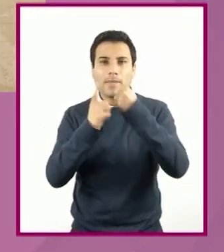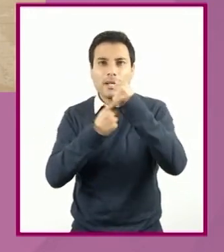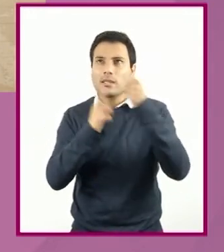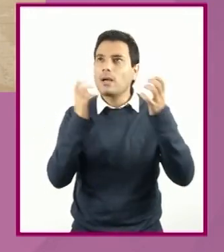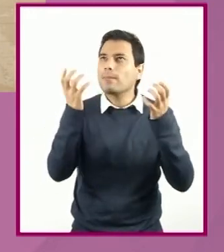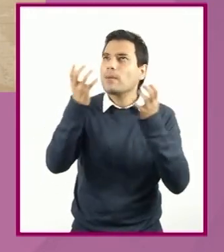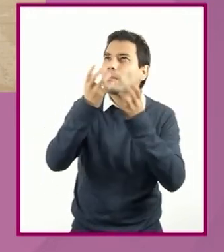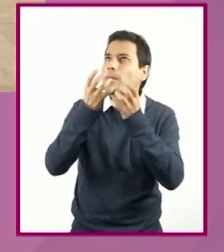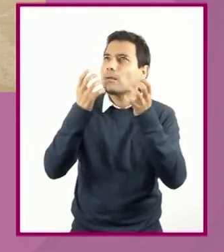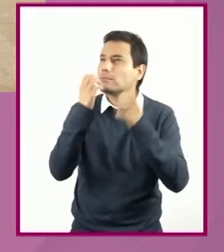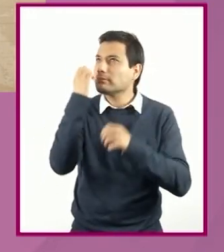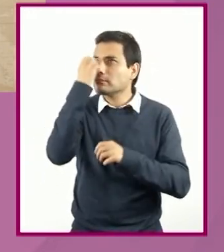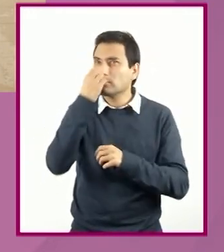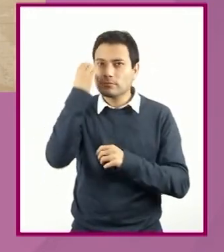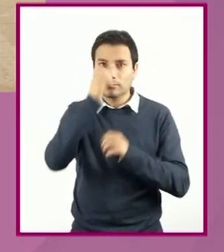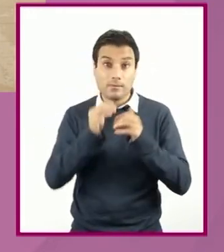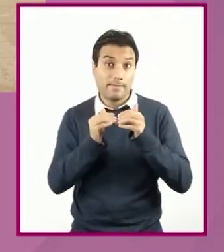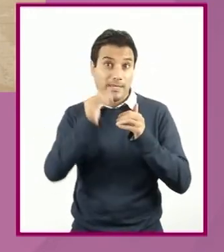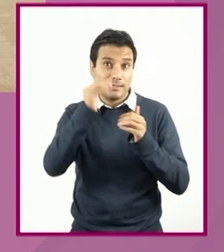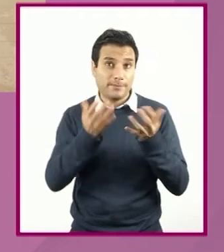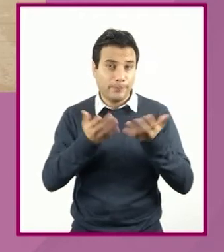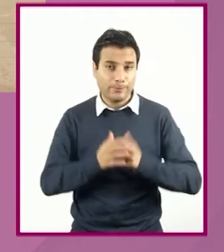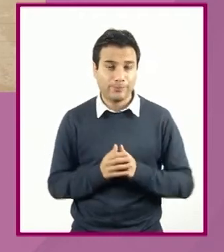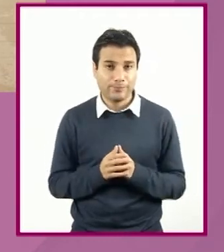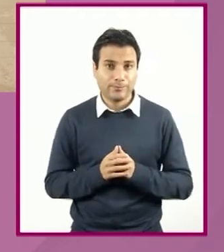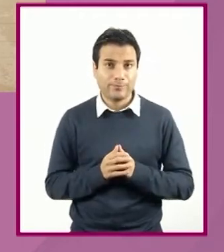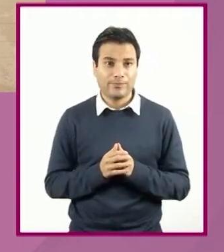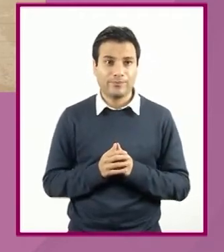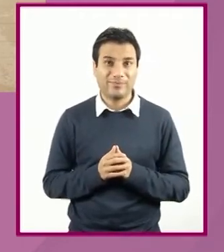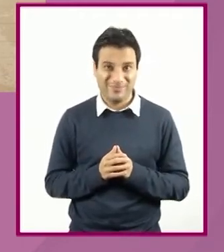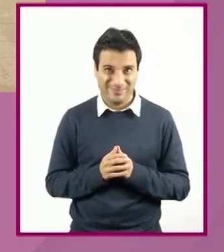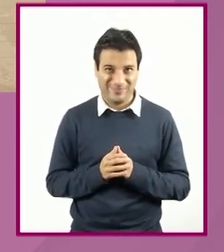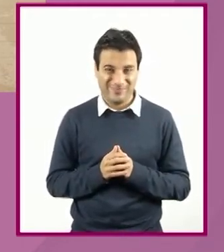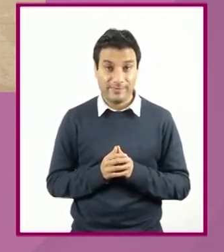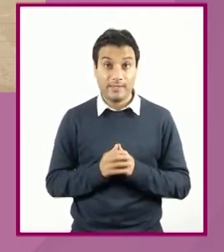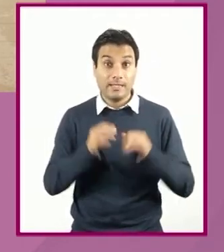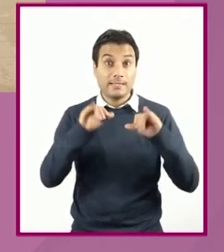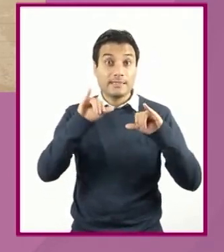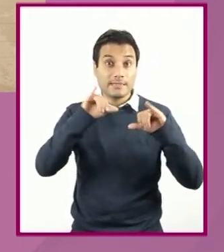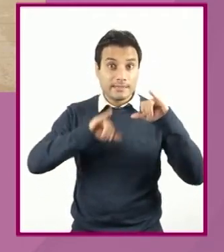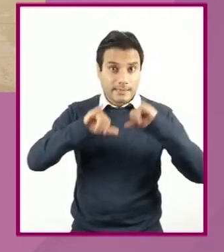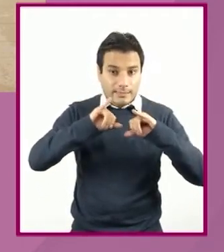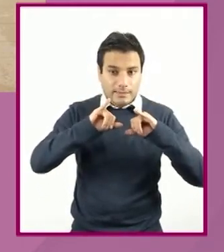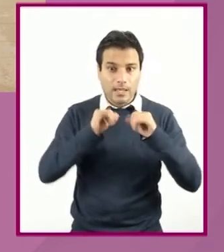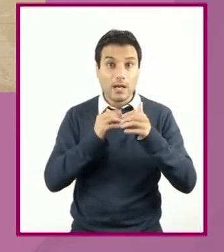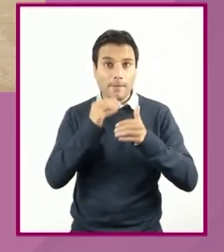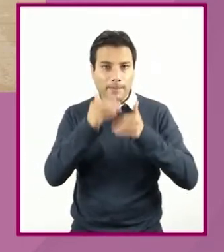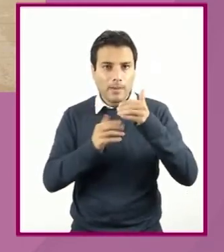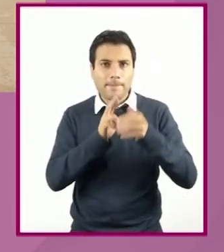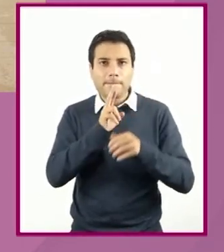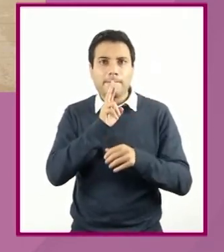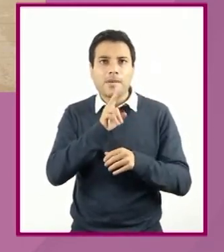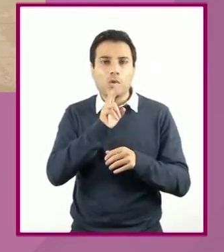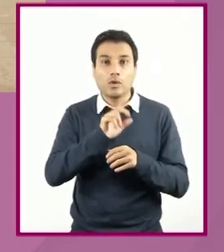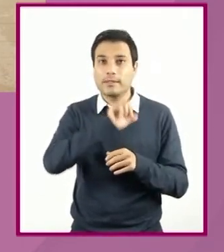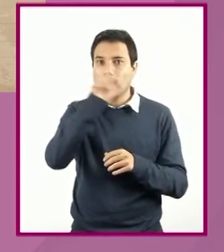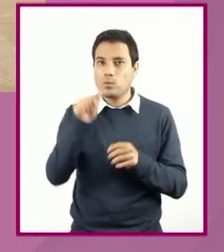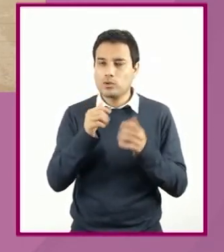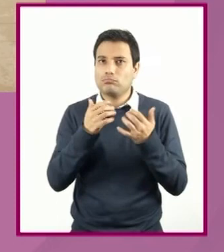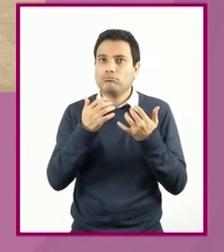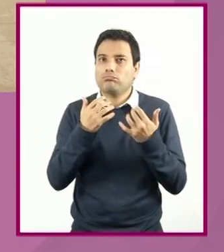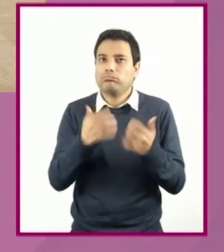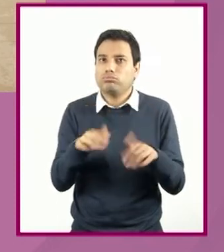se amplió aún más. Todos estos avances de la ciencia tuvieron una gran incidencia en las visiones